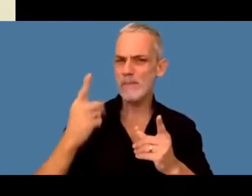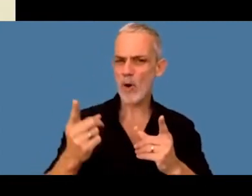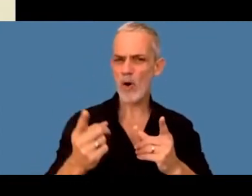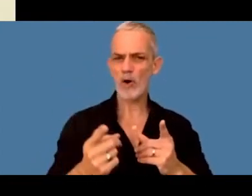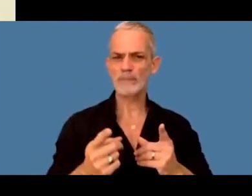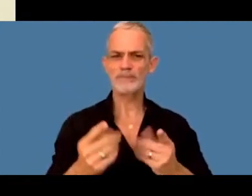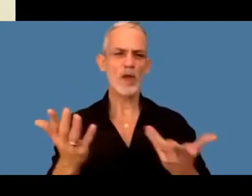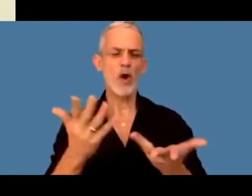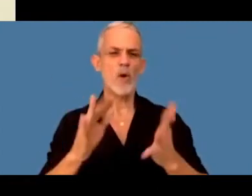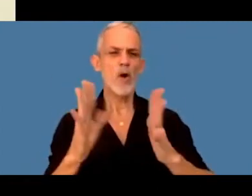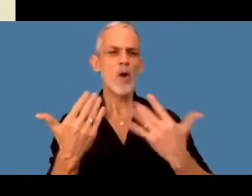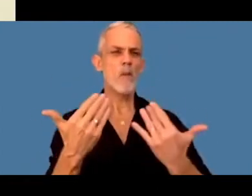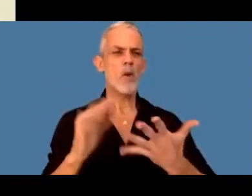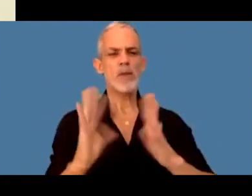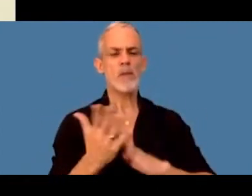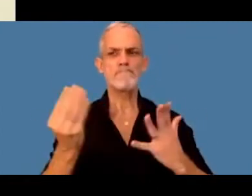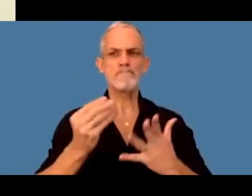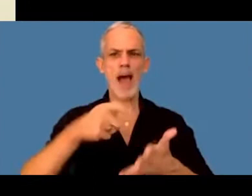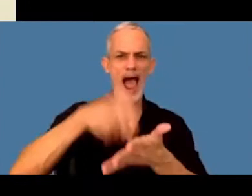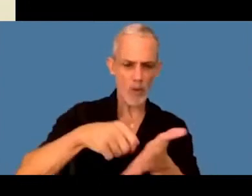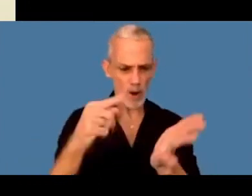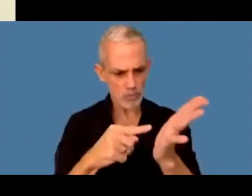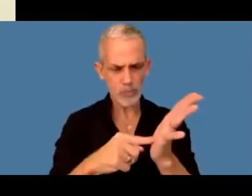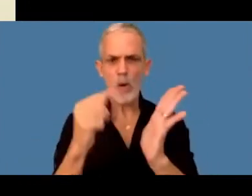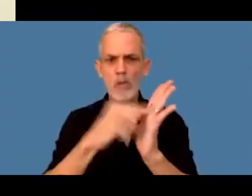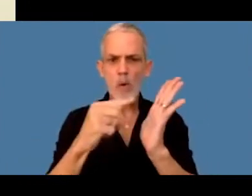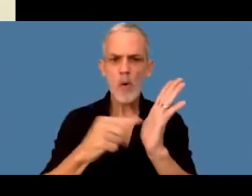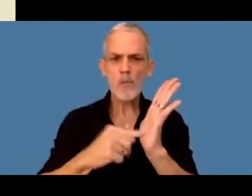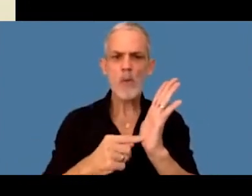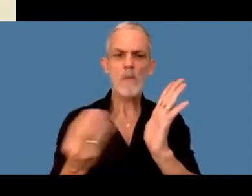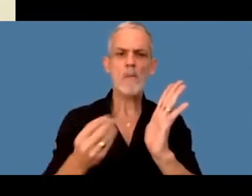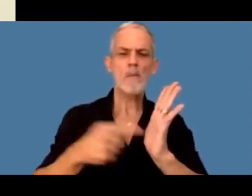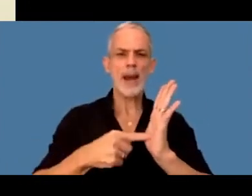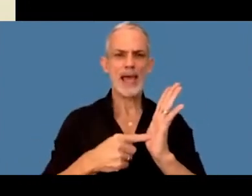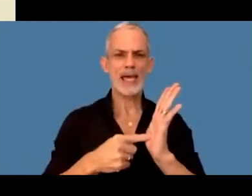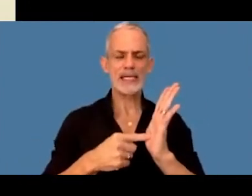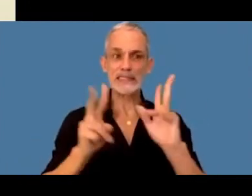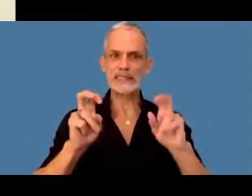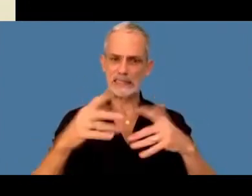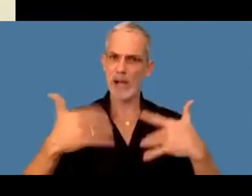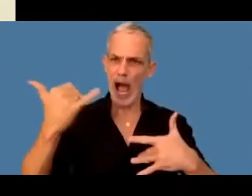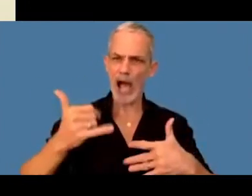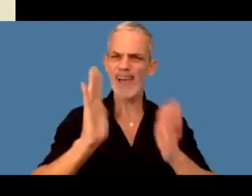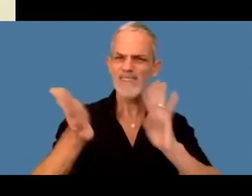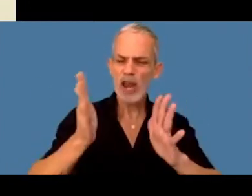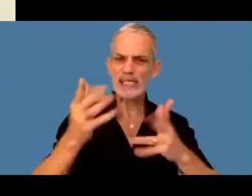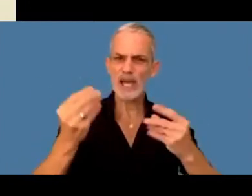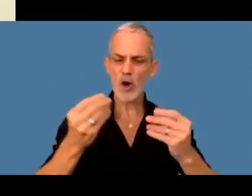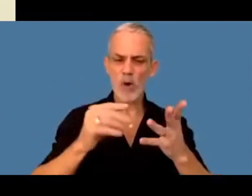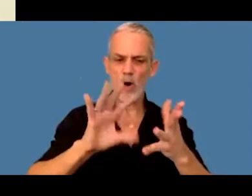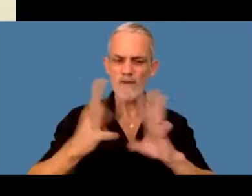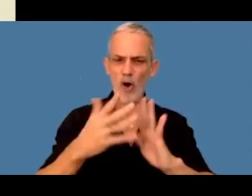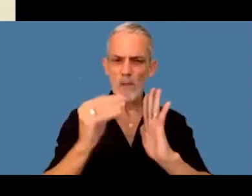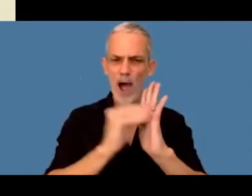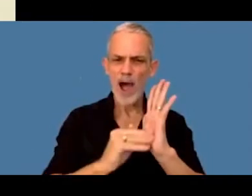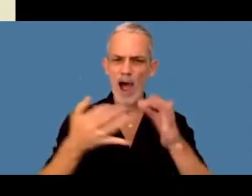¿Cómo podemos establecer en los convenios cláusulas para evitar ciertas cuestiones que se dan? Mecanismos